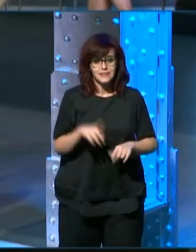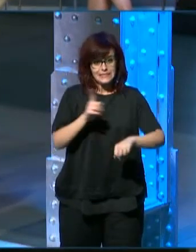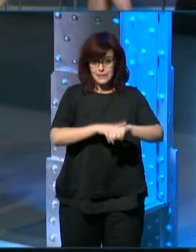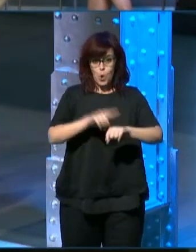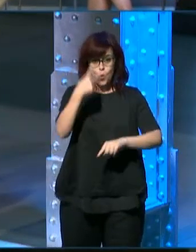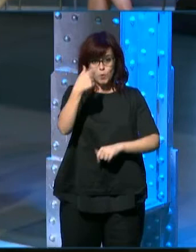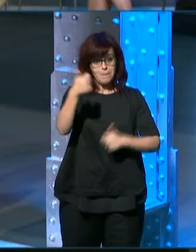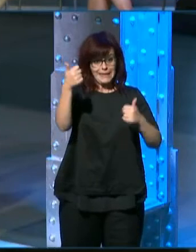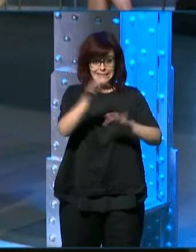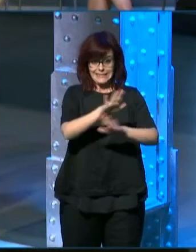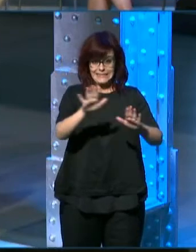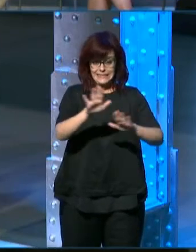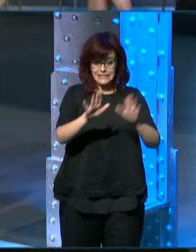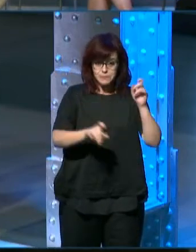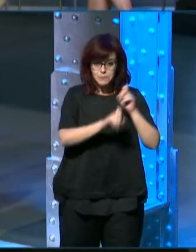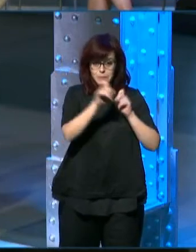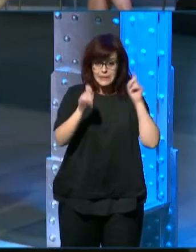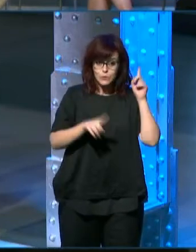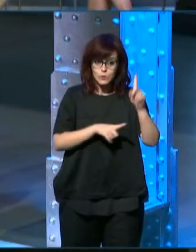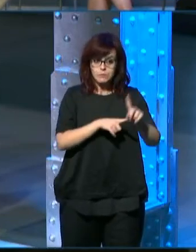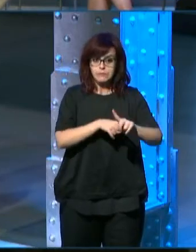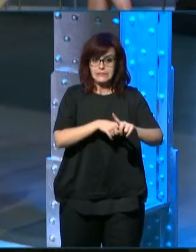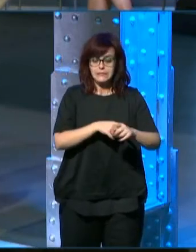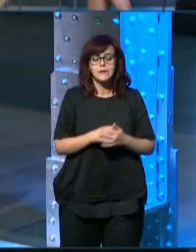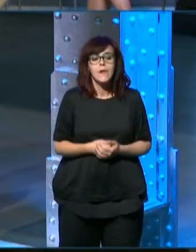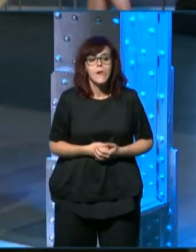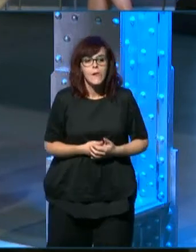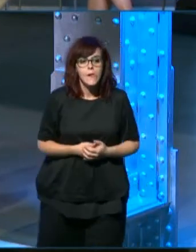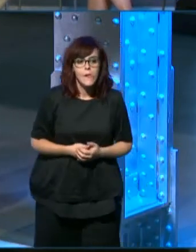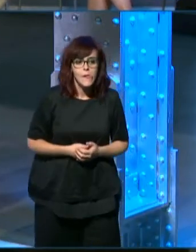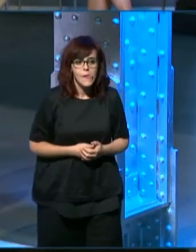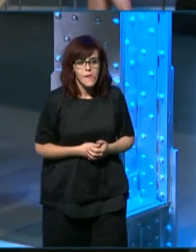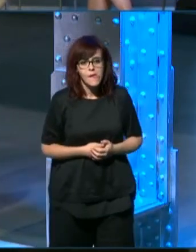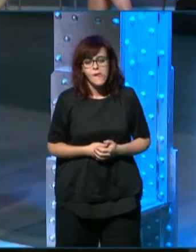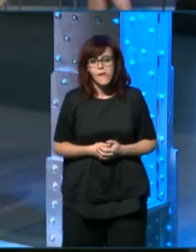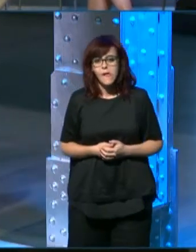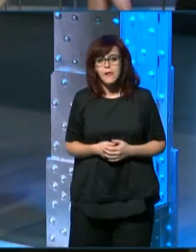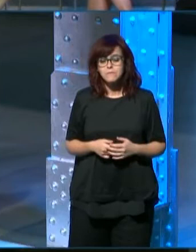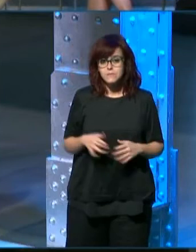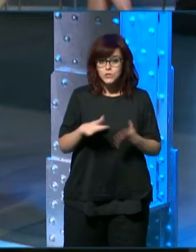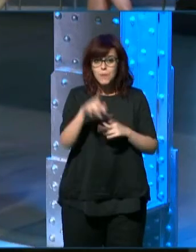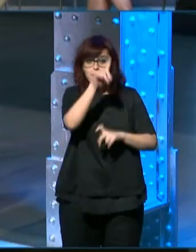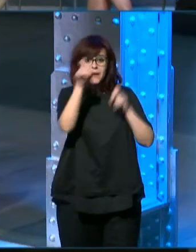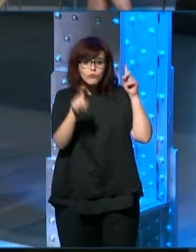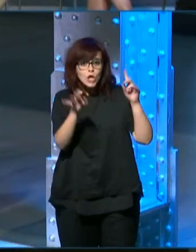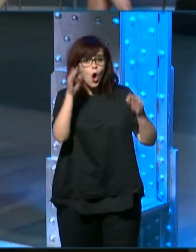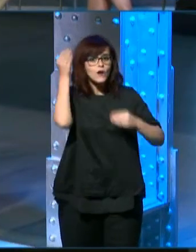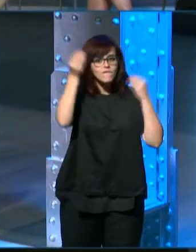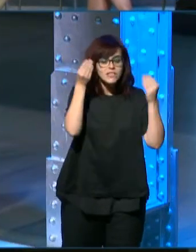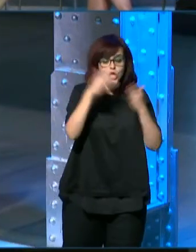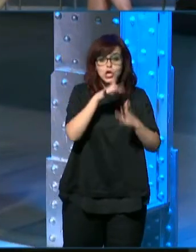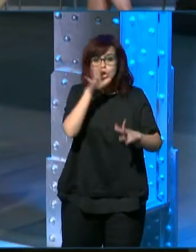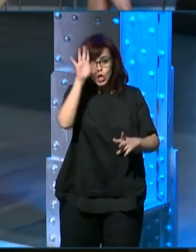ahí, es que la luz tampoco me deja ver. Sí, es que estamos un poco cegados. Sí. ¿Podemos seguir un poquito más? Bien. ¿Sí? No sé si Sí, es pregunta ahí o reflexión, si alguien